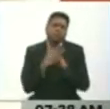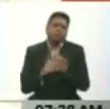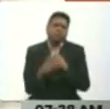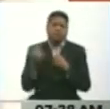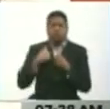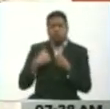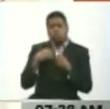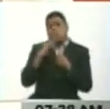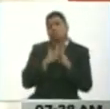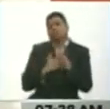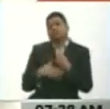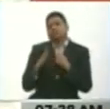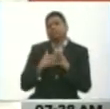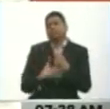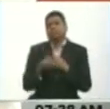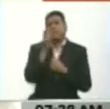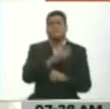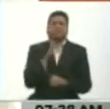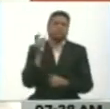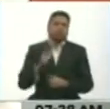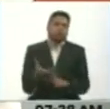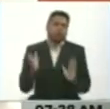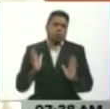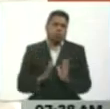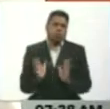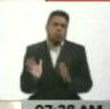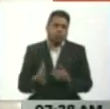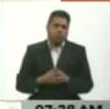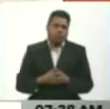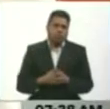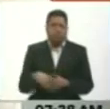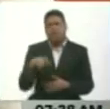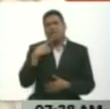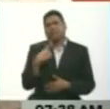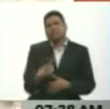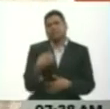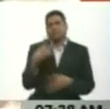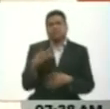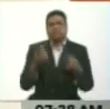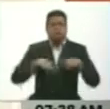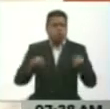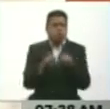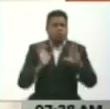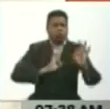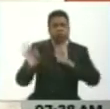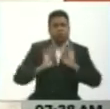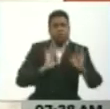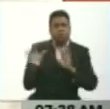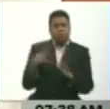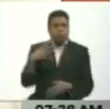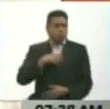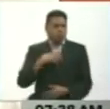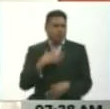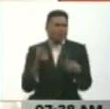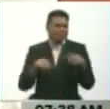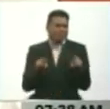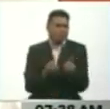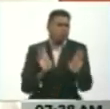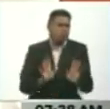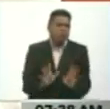ponen personas en escena, lo que van a decir, lo que van a hacer. Nosotros lo vemos mucho con la actuación de las esposas de